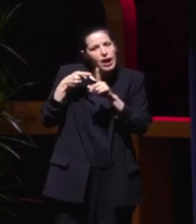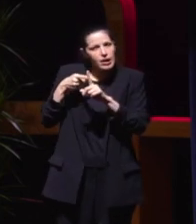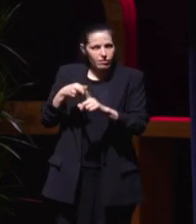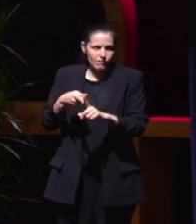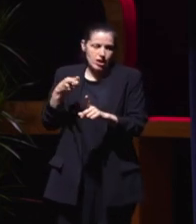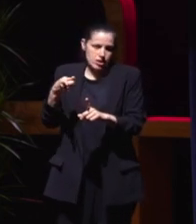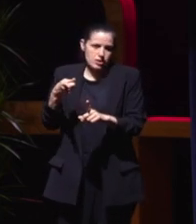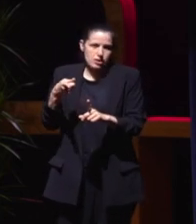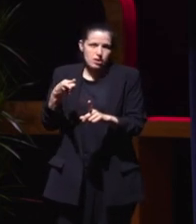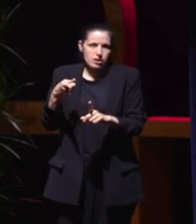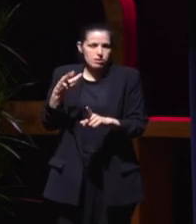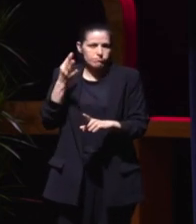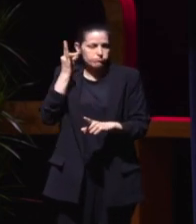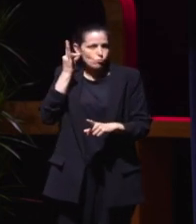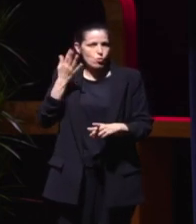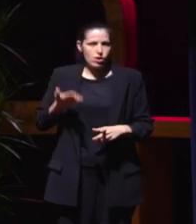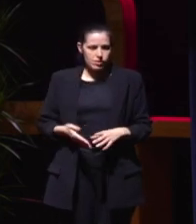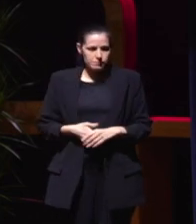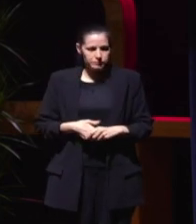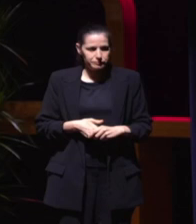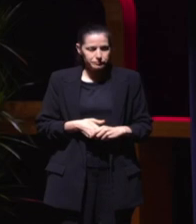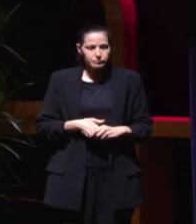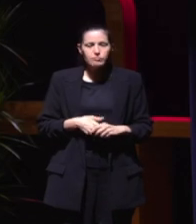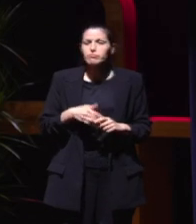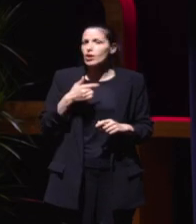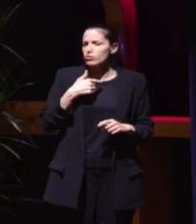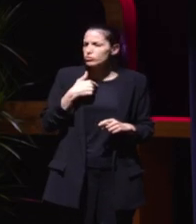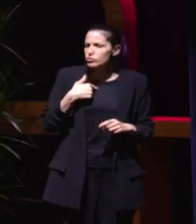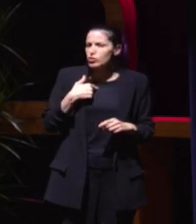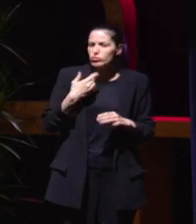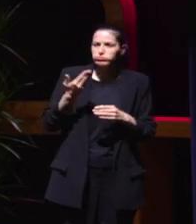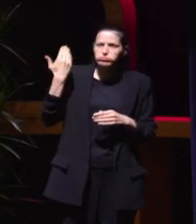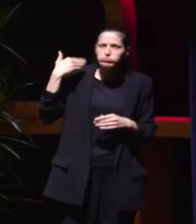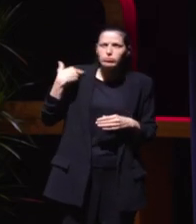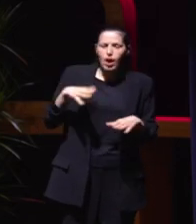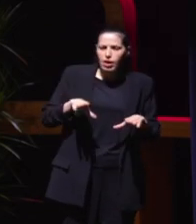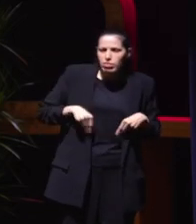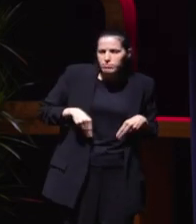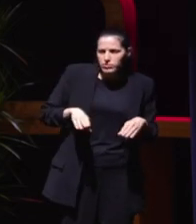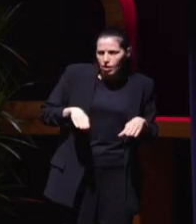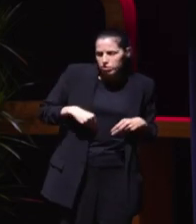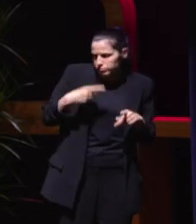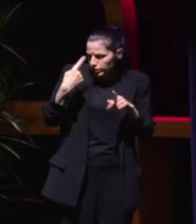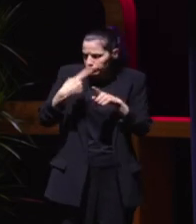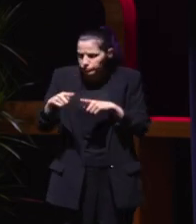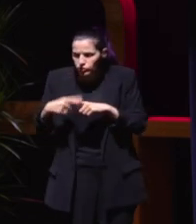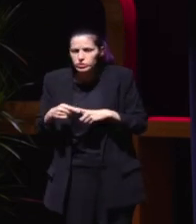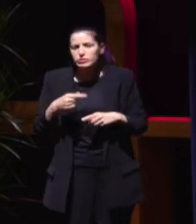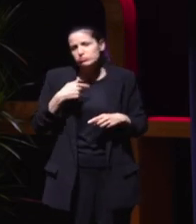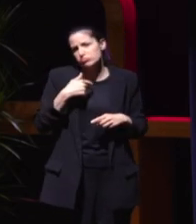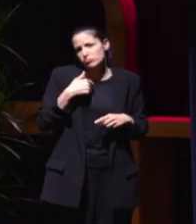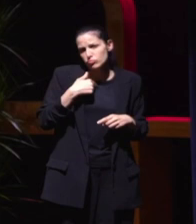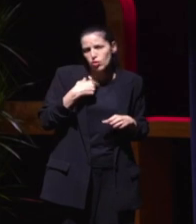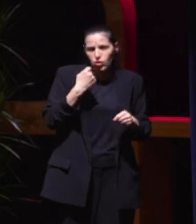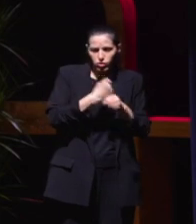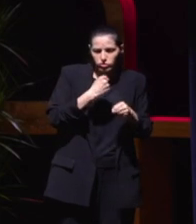aceptado esa posición tantos años Yo he estado 26 años en la cadena ser en